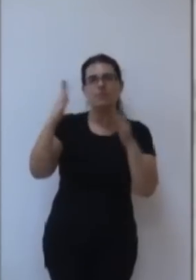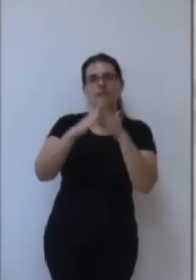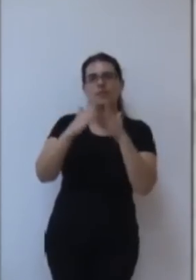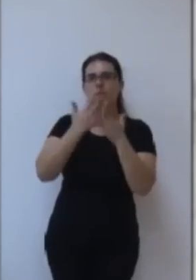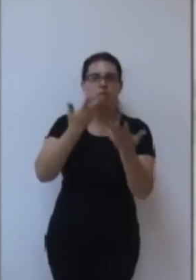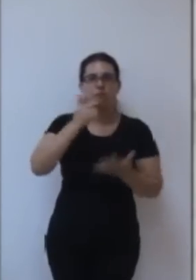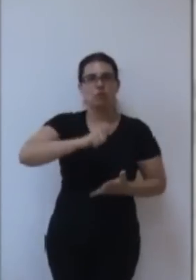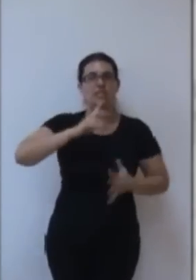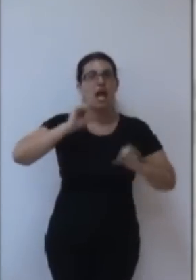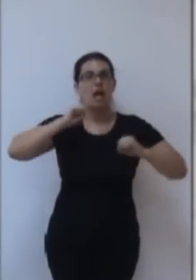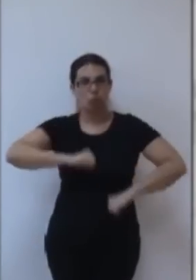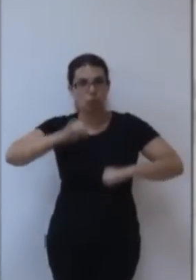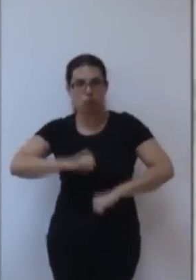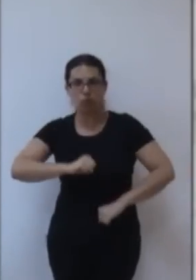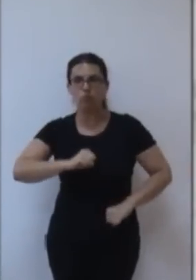personas adultas?